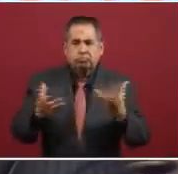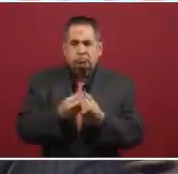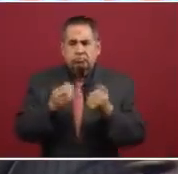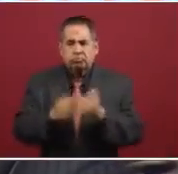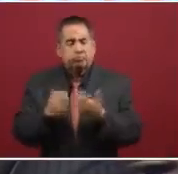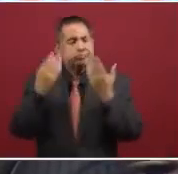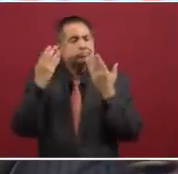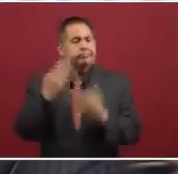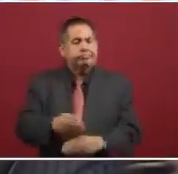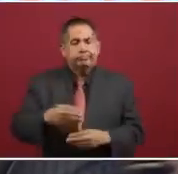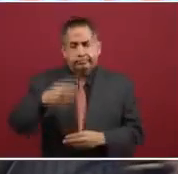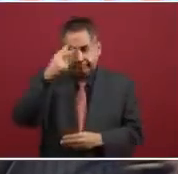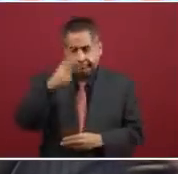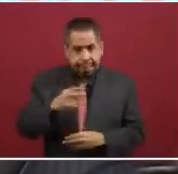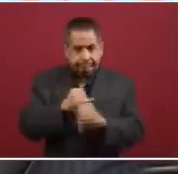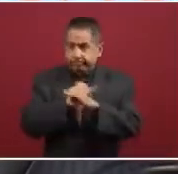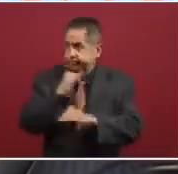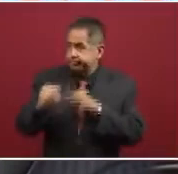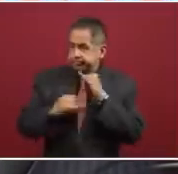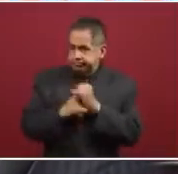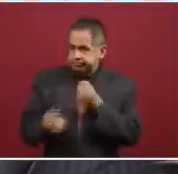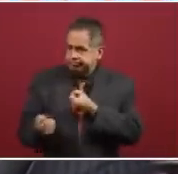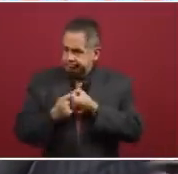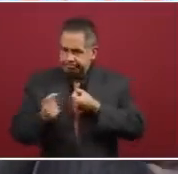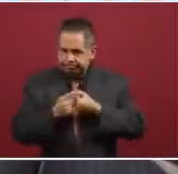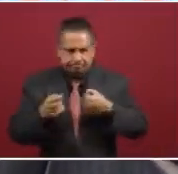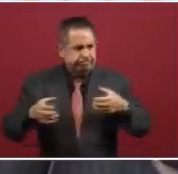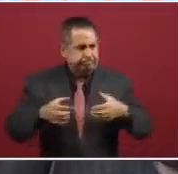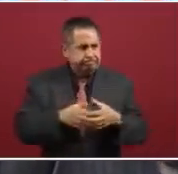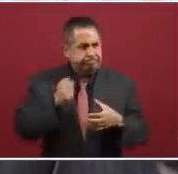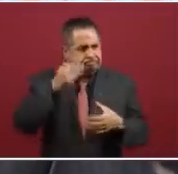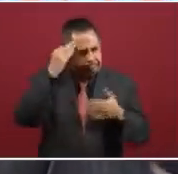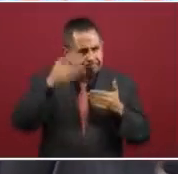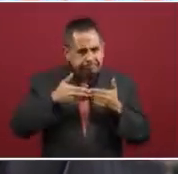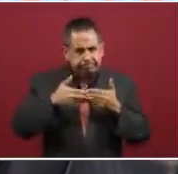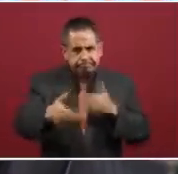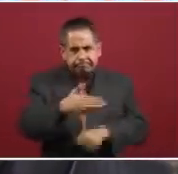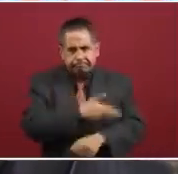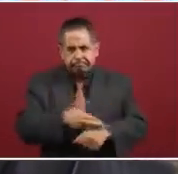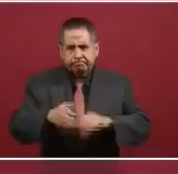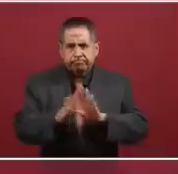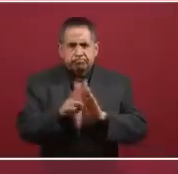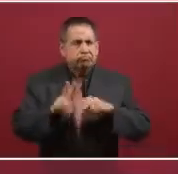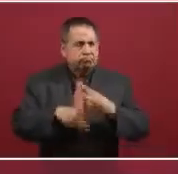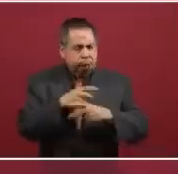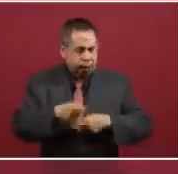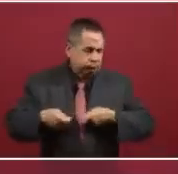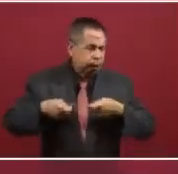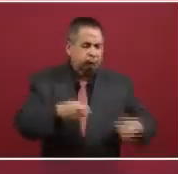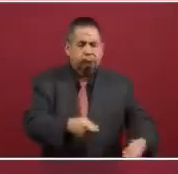bancos nacionales e internacionales durante el proceso de sindicación.